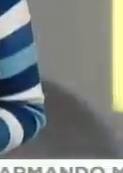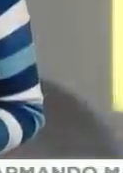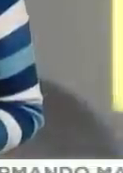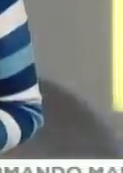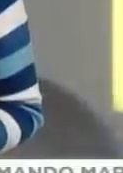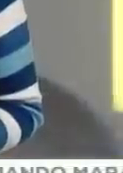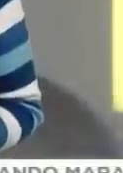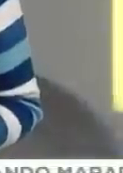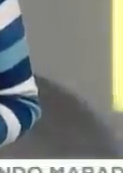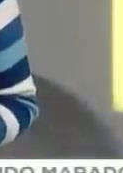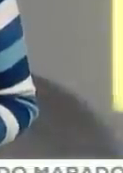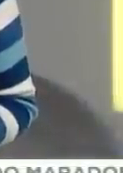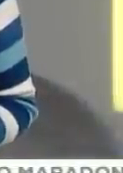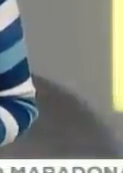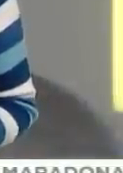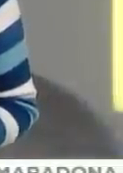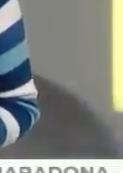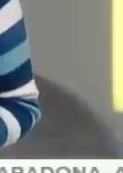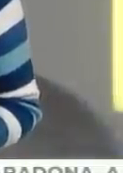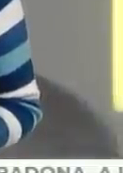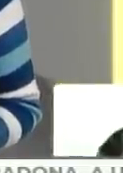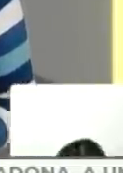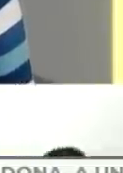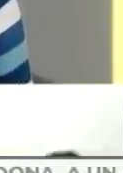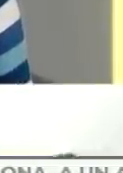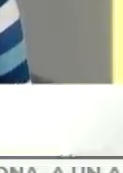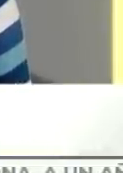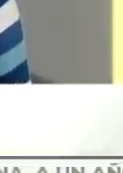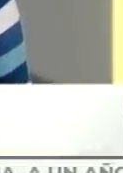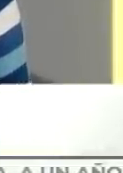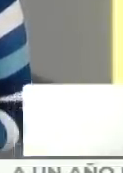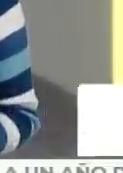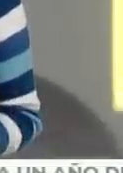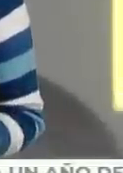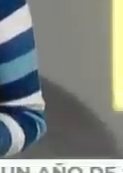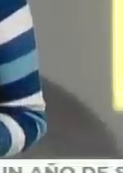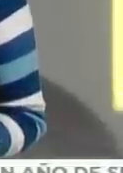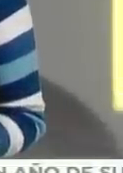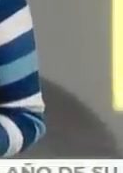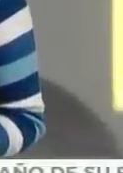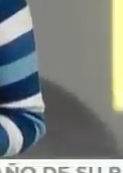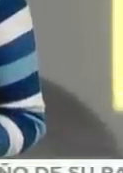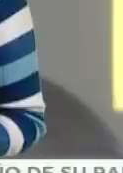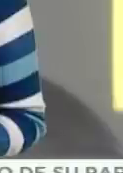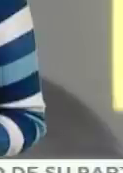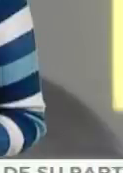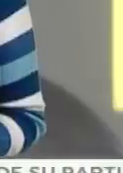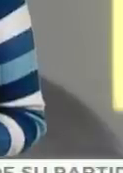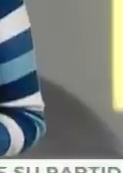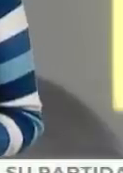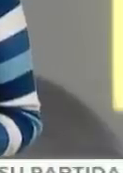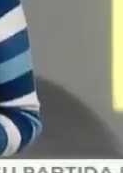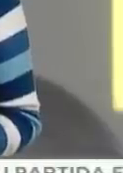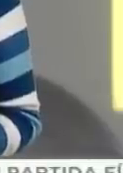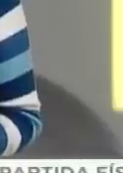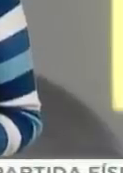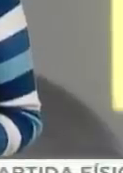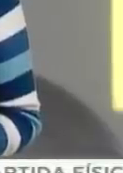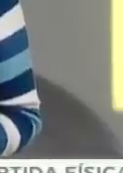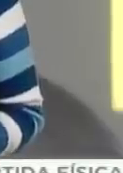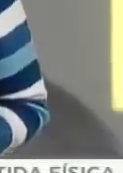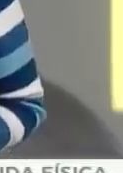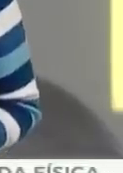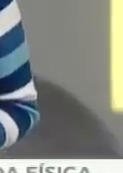Así culmina la jornada del balance semanal de la lucha contra la pandemia de la COVID-19. Anunció el presidente que la Comisión Presidencial inicia las